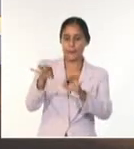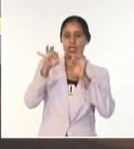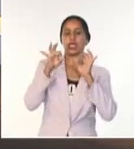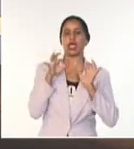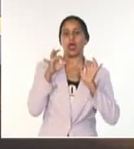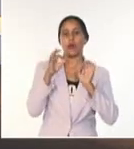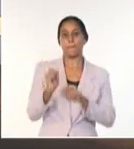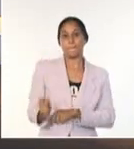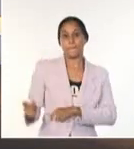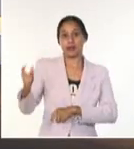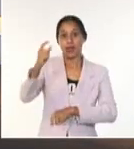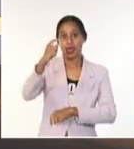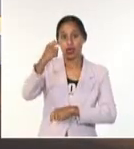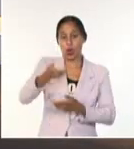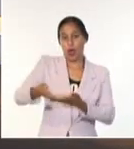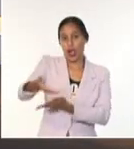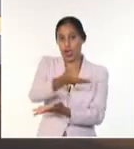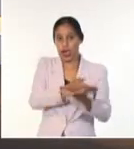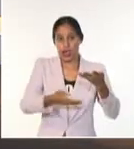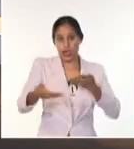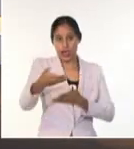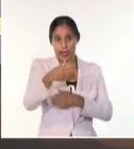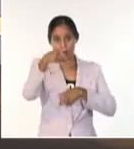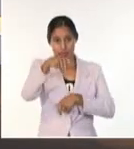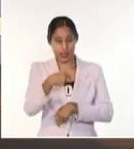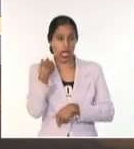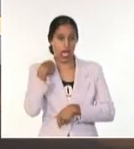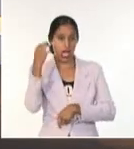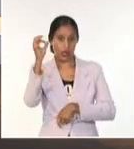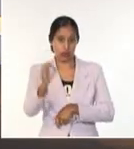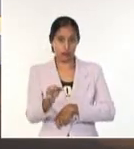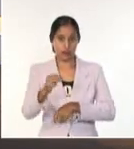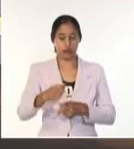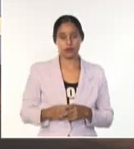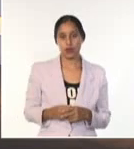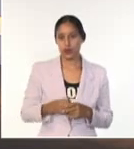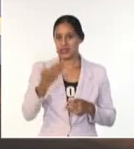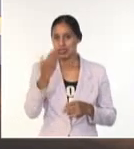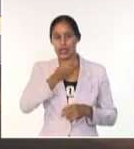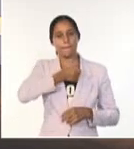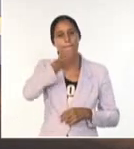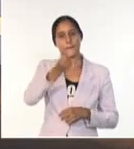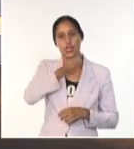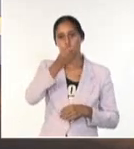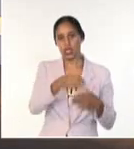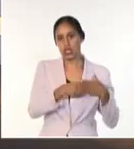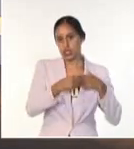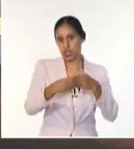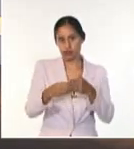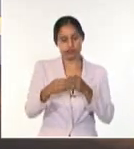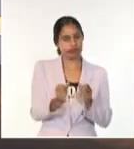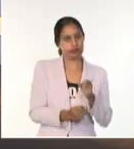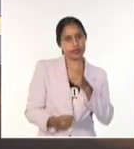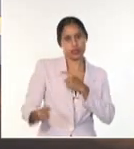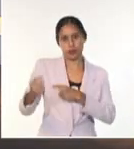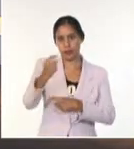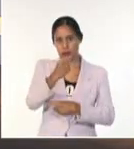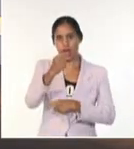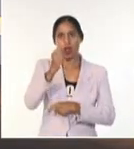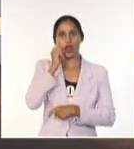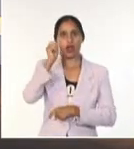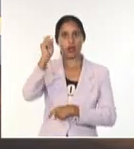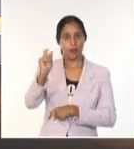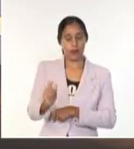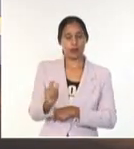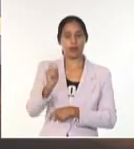espacio Encuentro Con de este año. La cita, conducida por la periodista Magda Resic en el Salón de Mayo del Pabellón